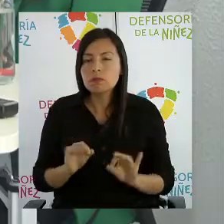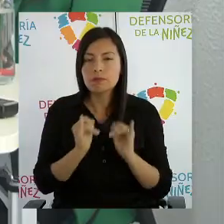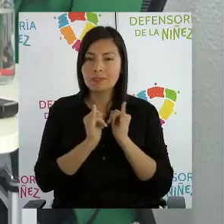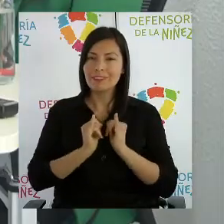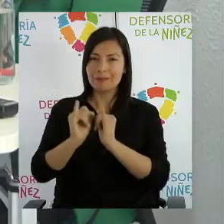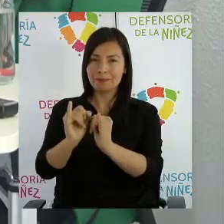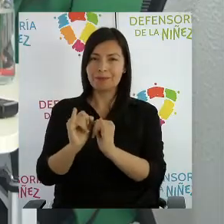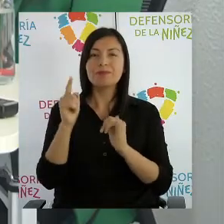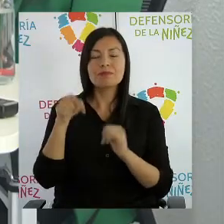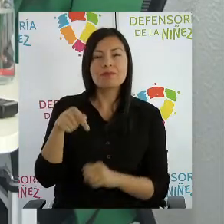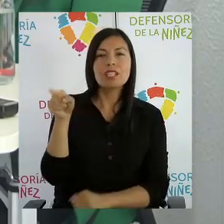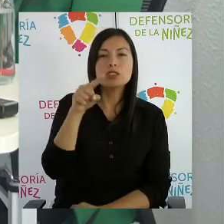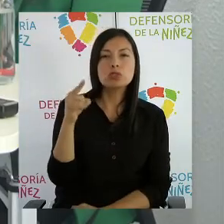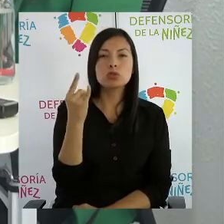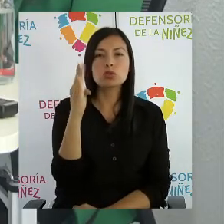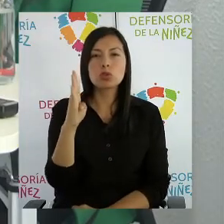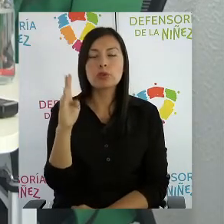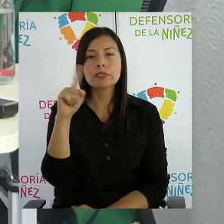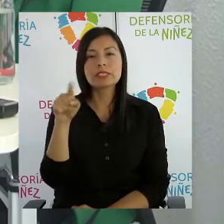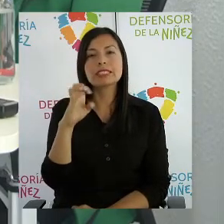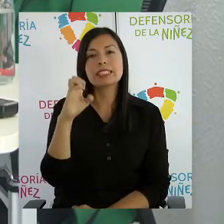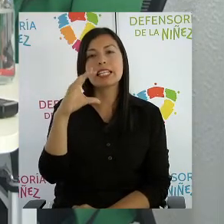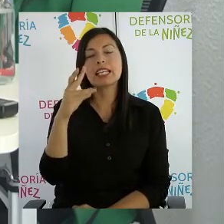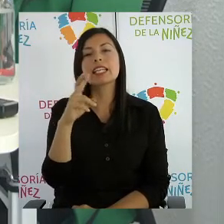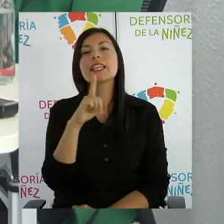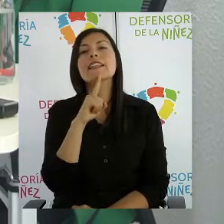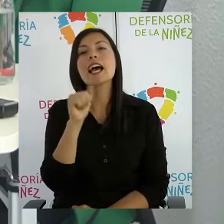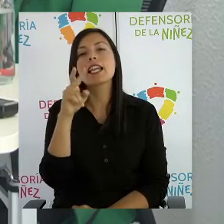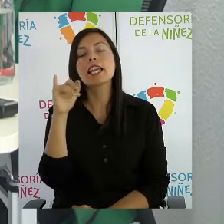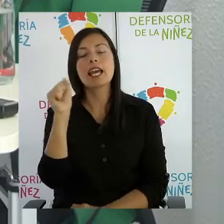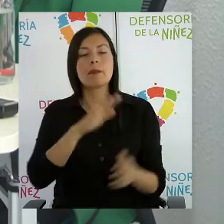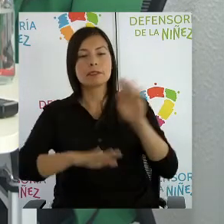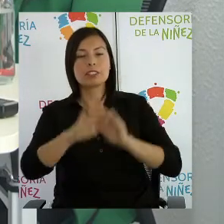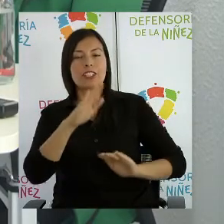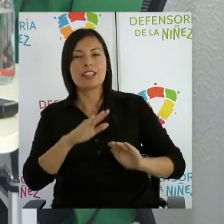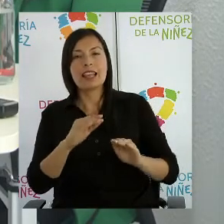de la Subsecretaría de Prevención del Delito, al 2019 teníamos